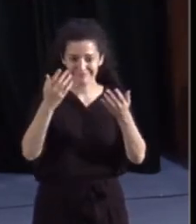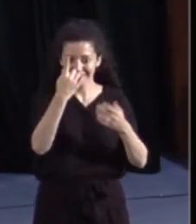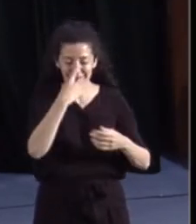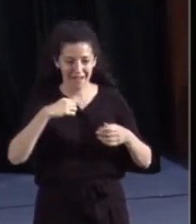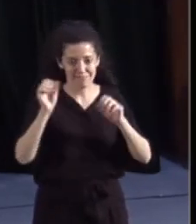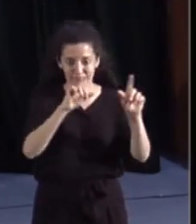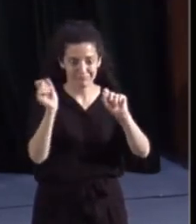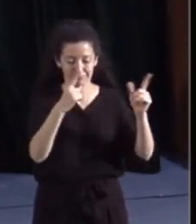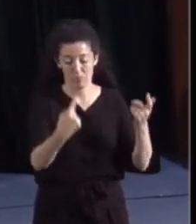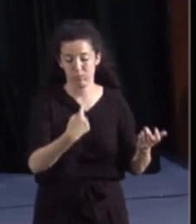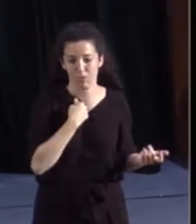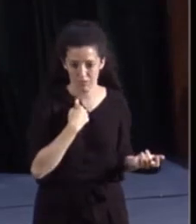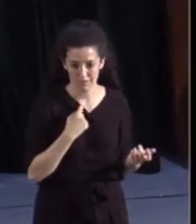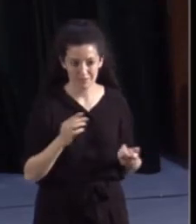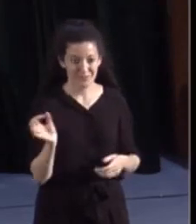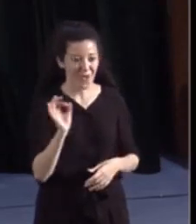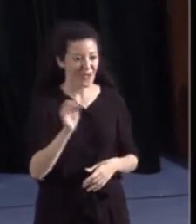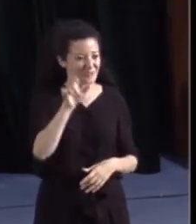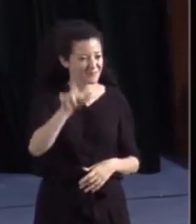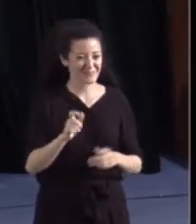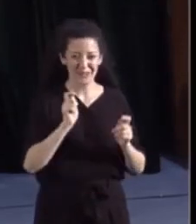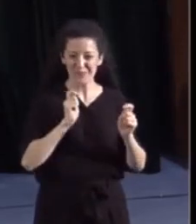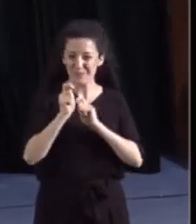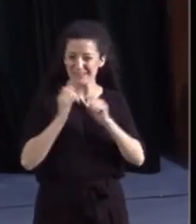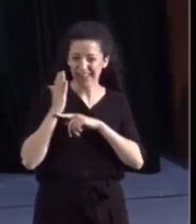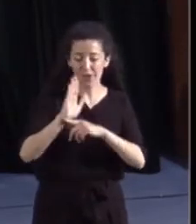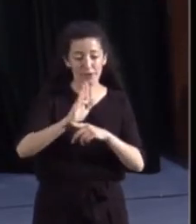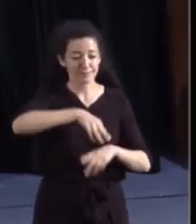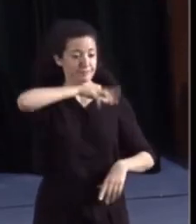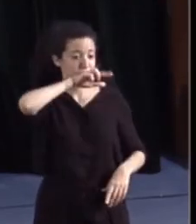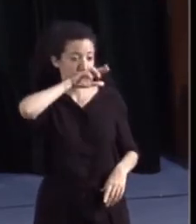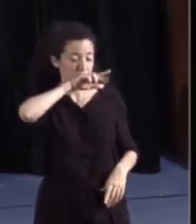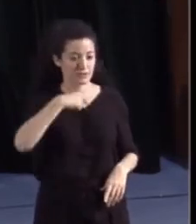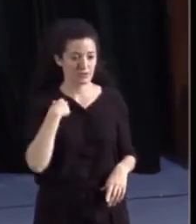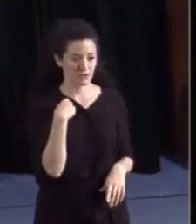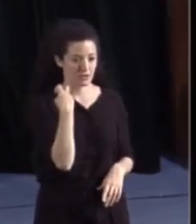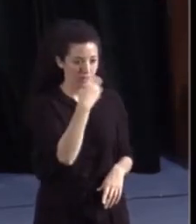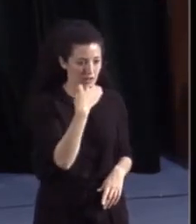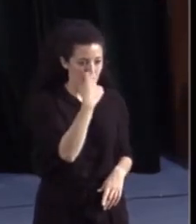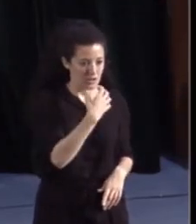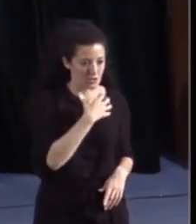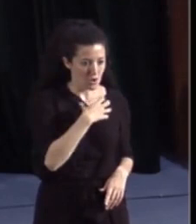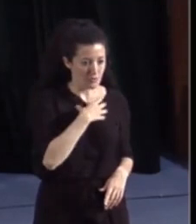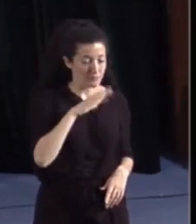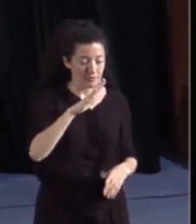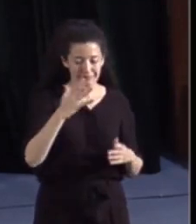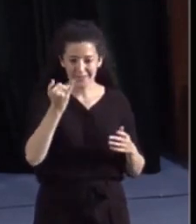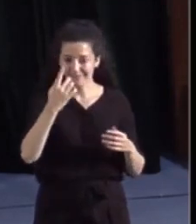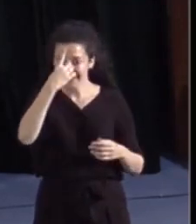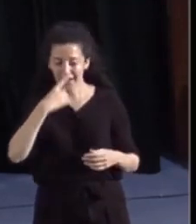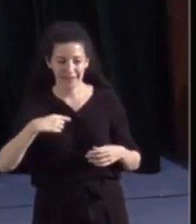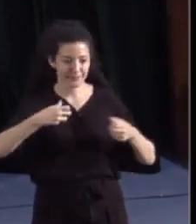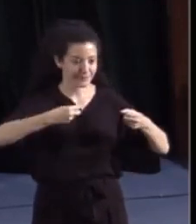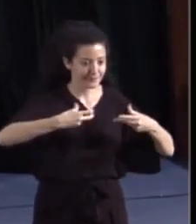veo los labios, pues a lo mejor no importa, pero si estoy viendo una película o un documental, voy a tener que atender al contenido en lengua